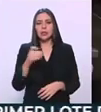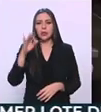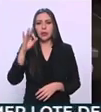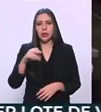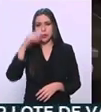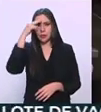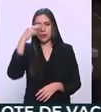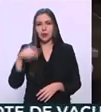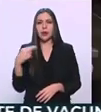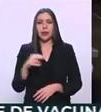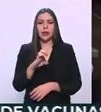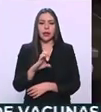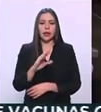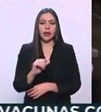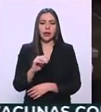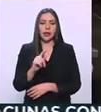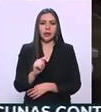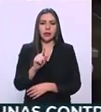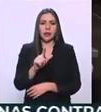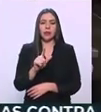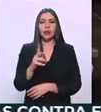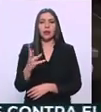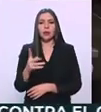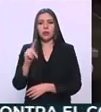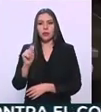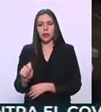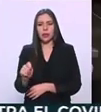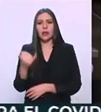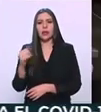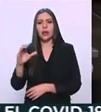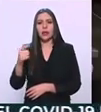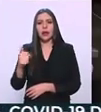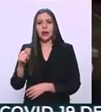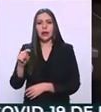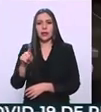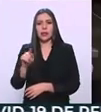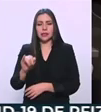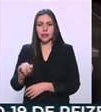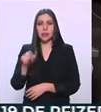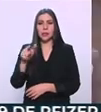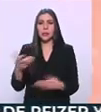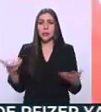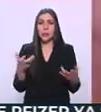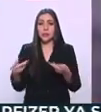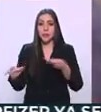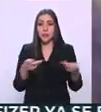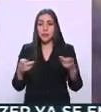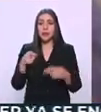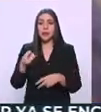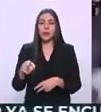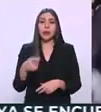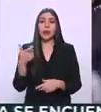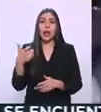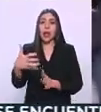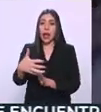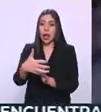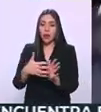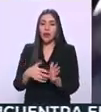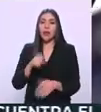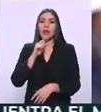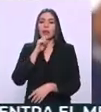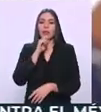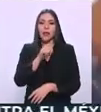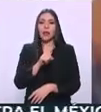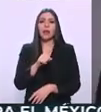4T y GATSI. Álvarez Bulla dijo que esta proeza no solo implica un gran ahorro, sino que permite recuperar